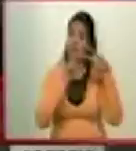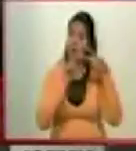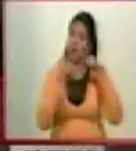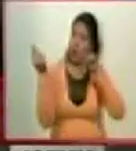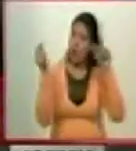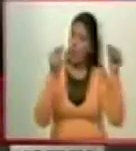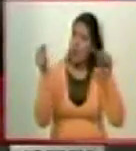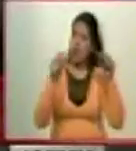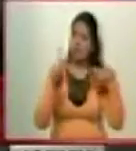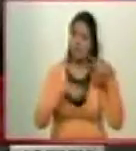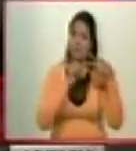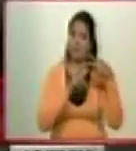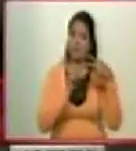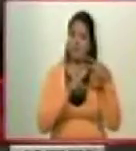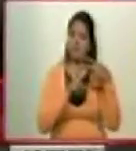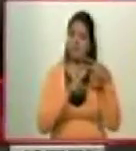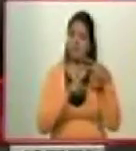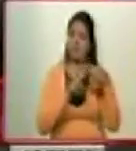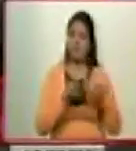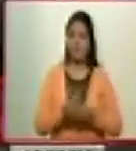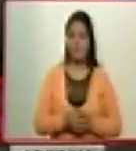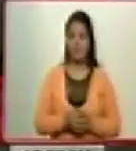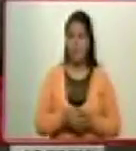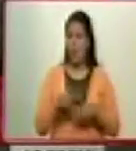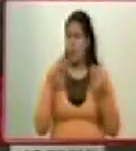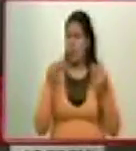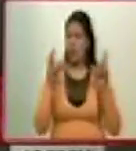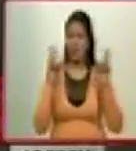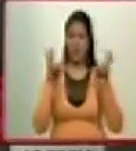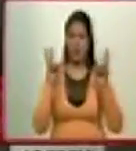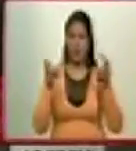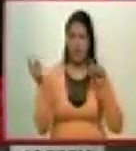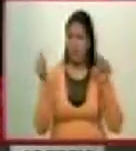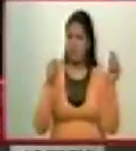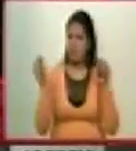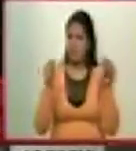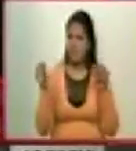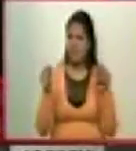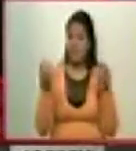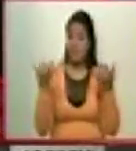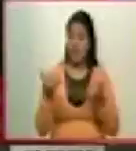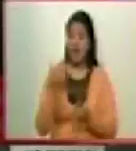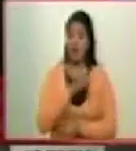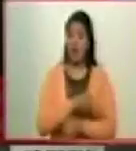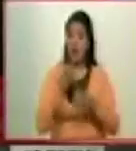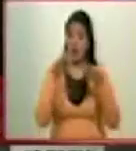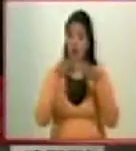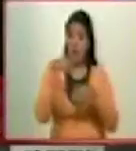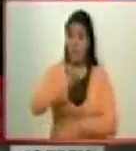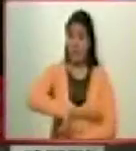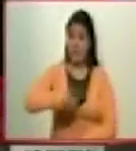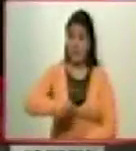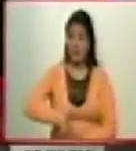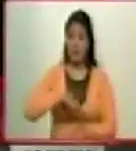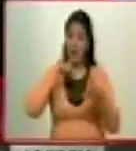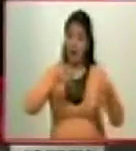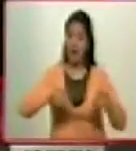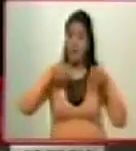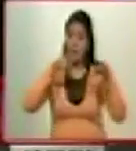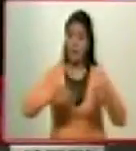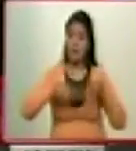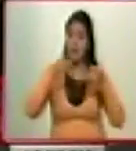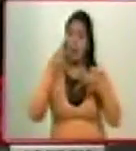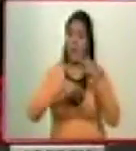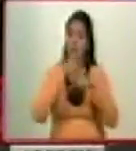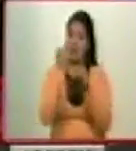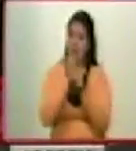¿no? Mucho más allá de todos los temas de este Consejo Presidencial de campesinos, campesinas,